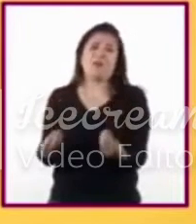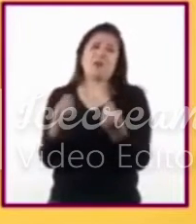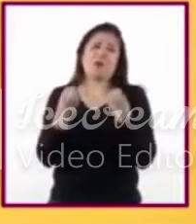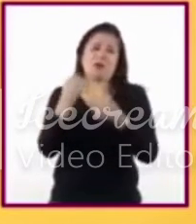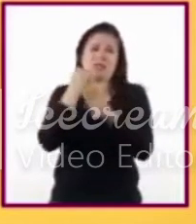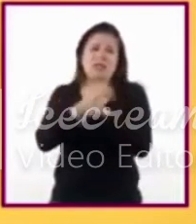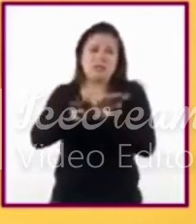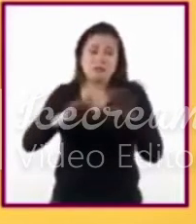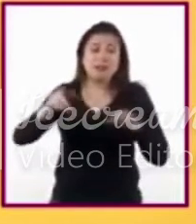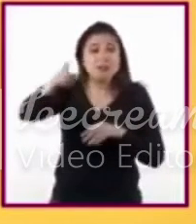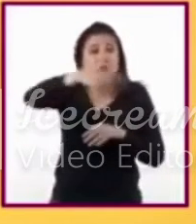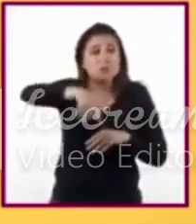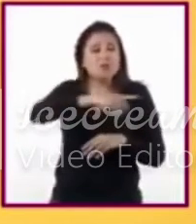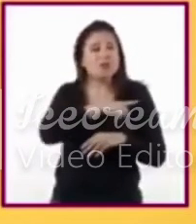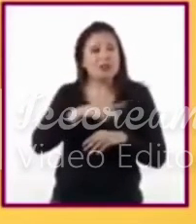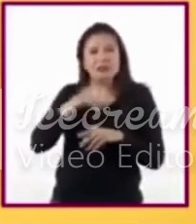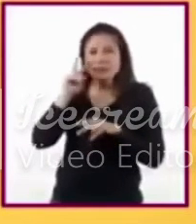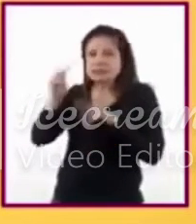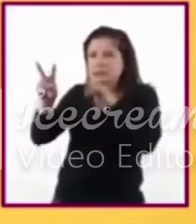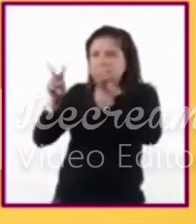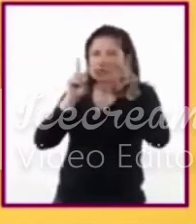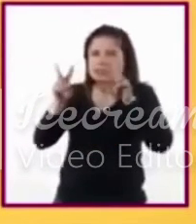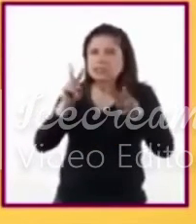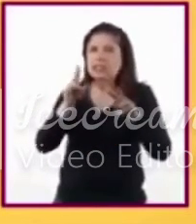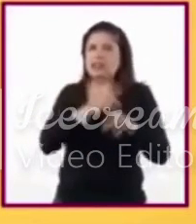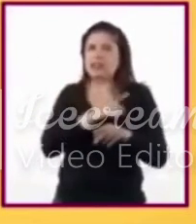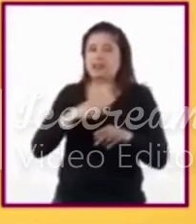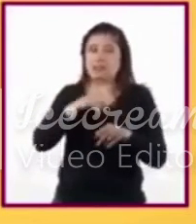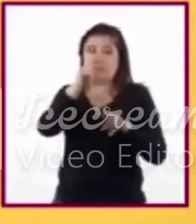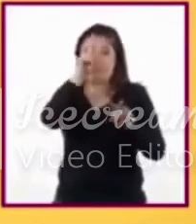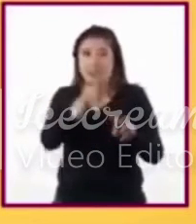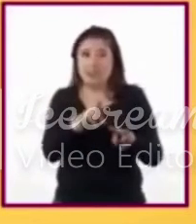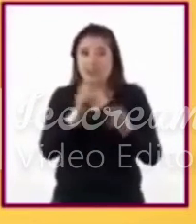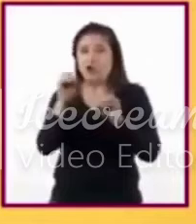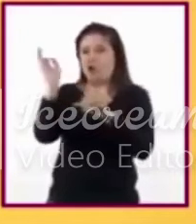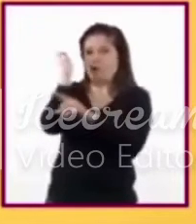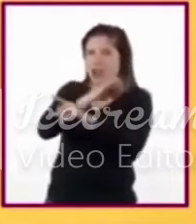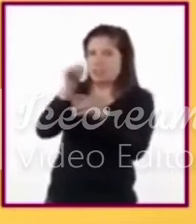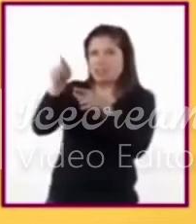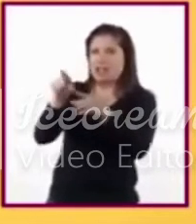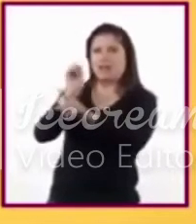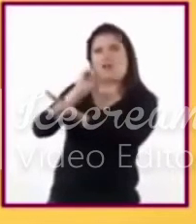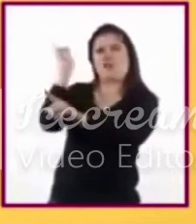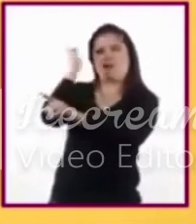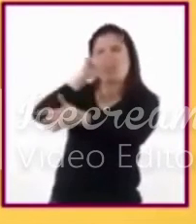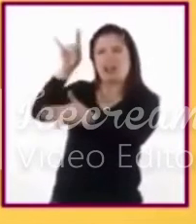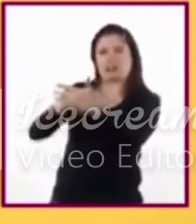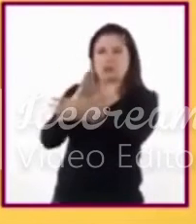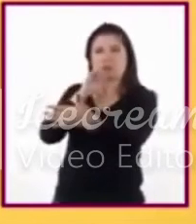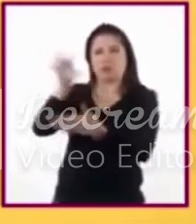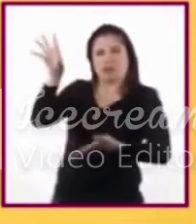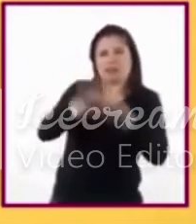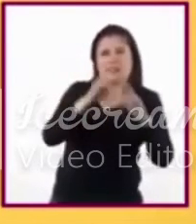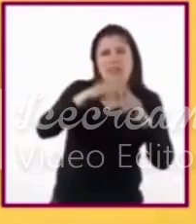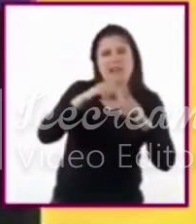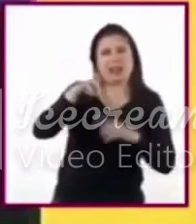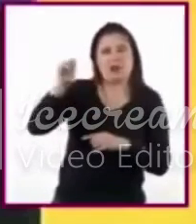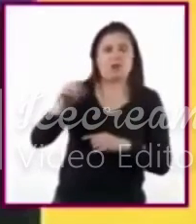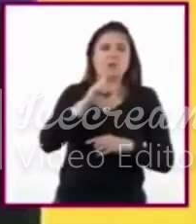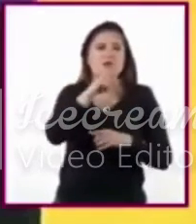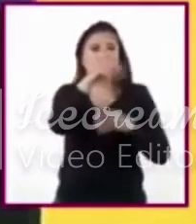por lo que deben saber distinguir cuáles de ellas son confiables y cuáles no, para que su resumen sea de